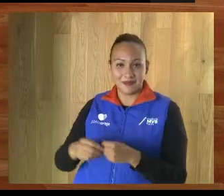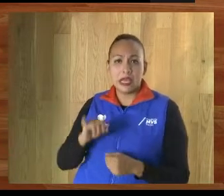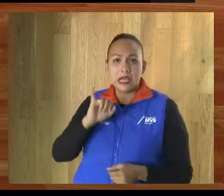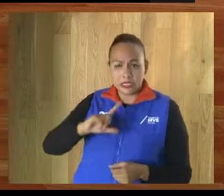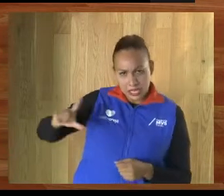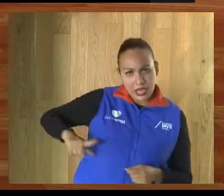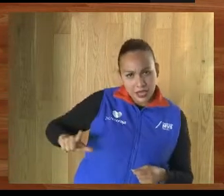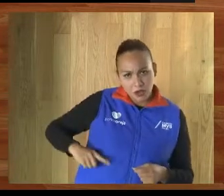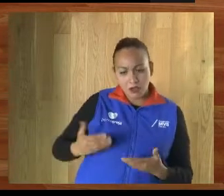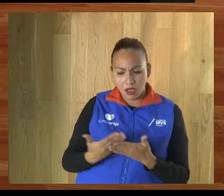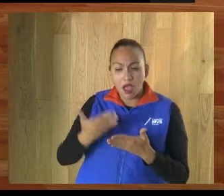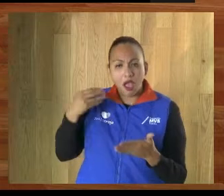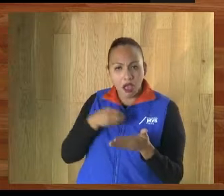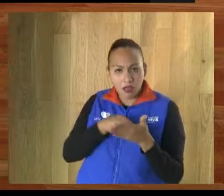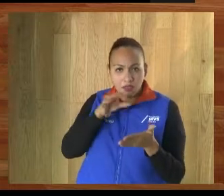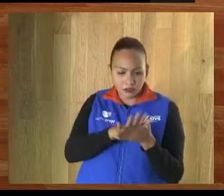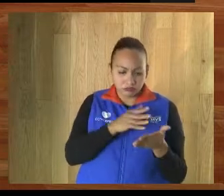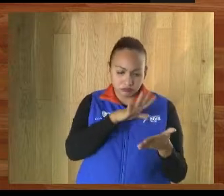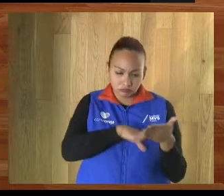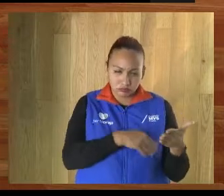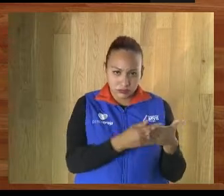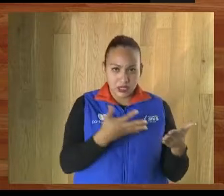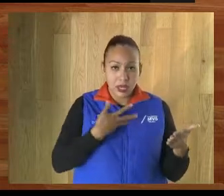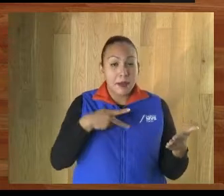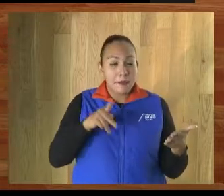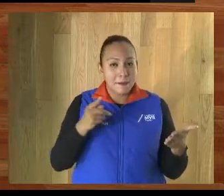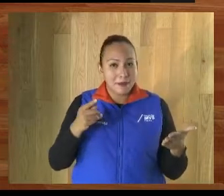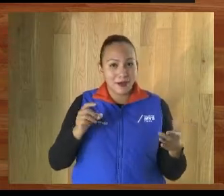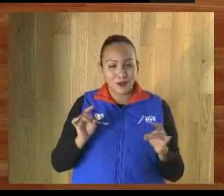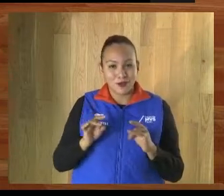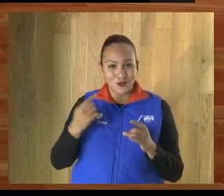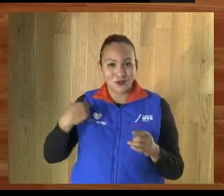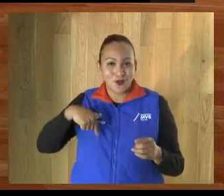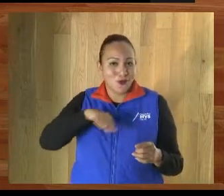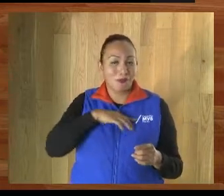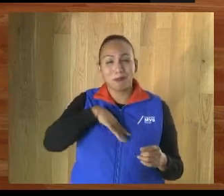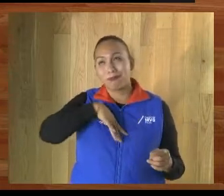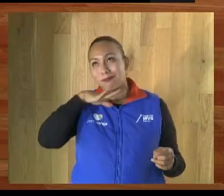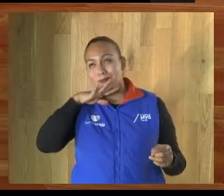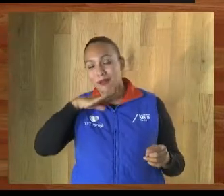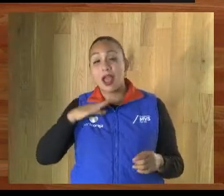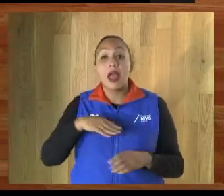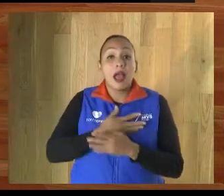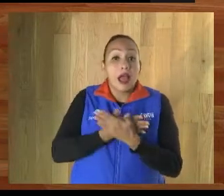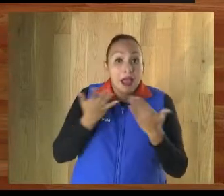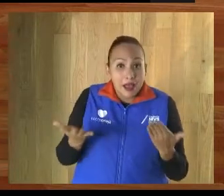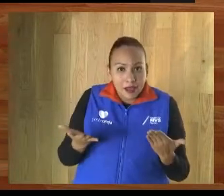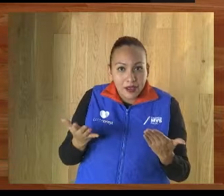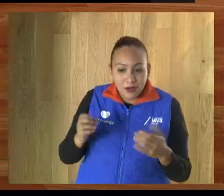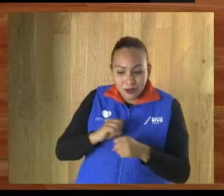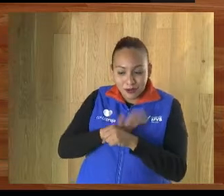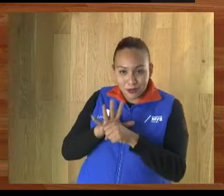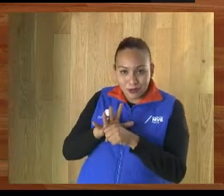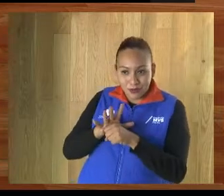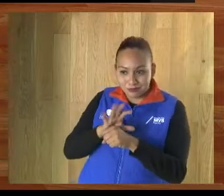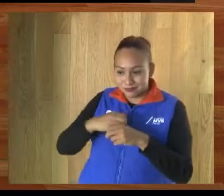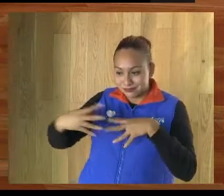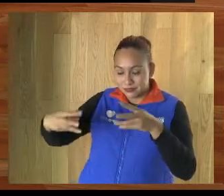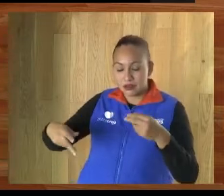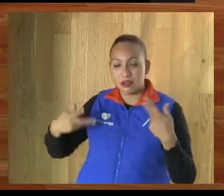gobiernos y de las empresas, pero con la pandemia hemos sido todos más conscientes de la importancia pues, de un medio ambiente sano, de